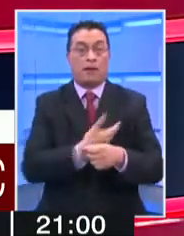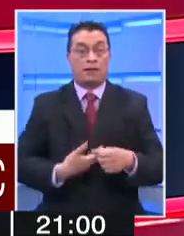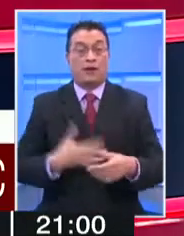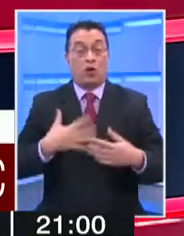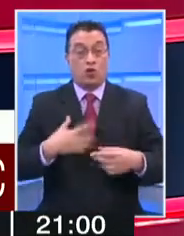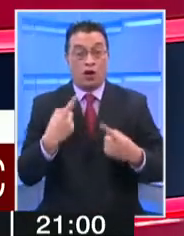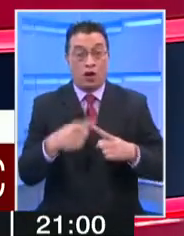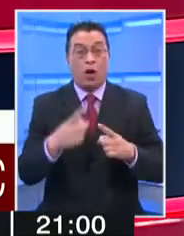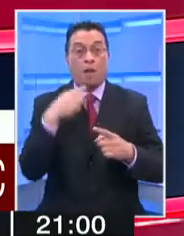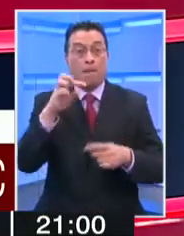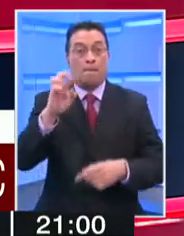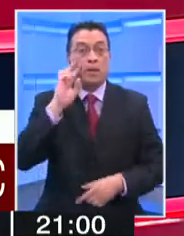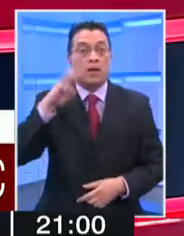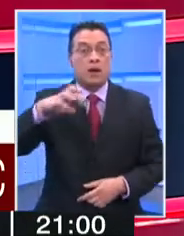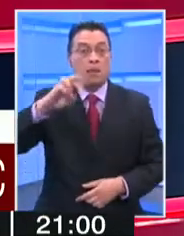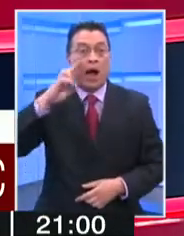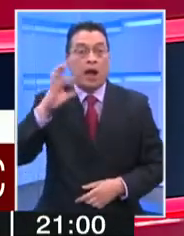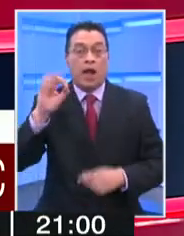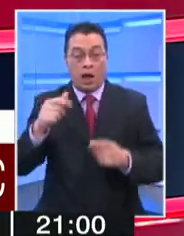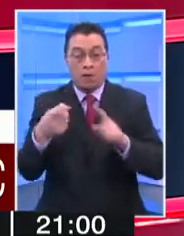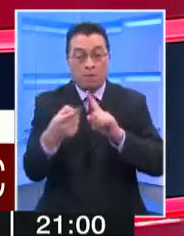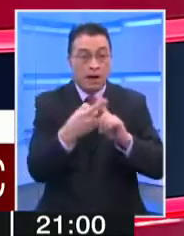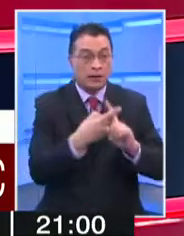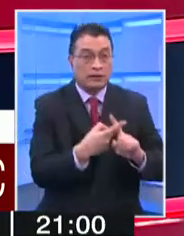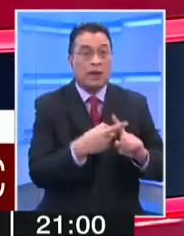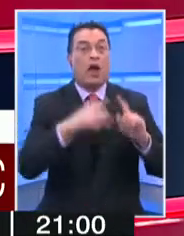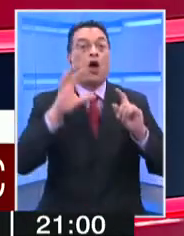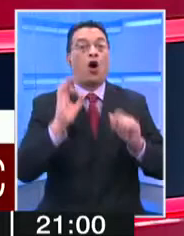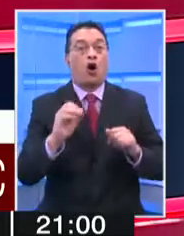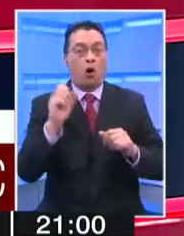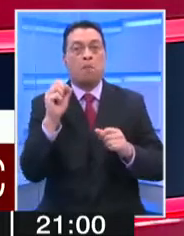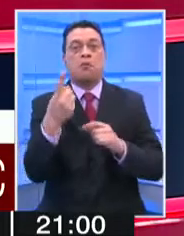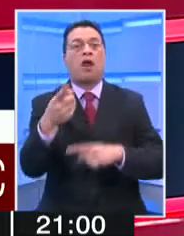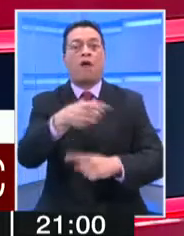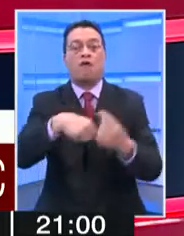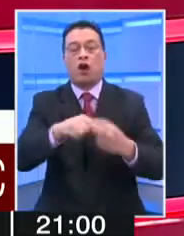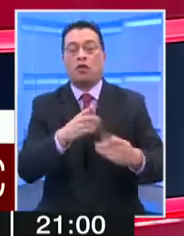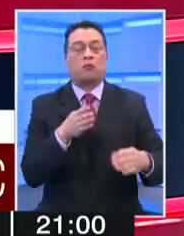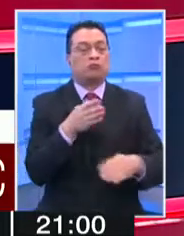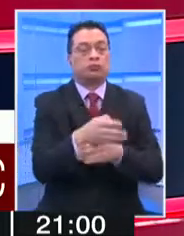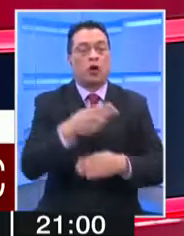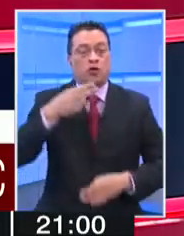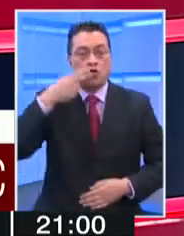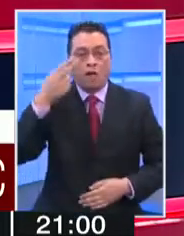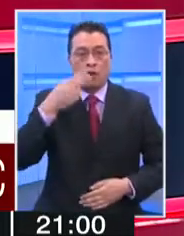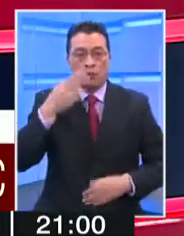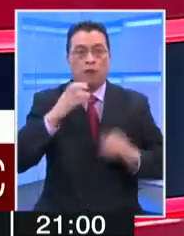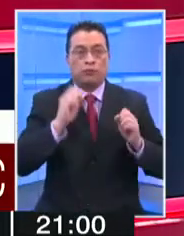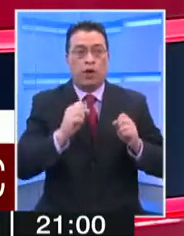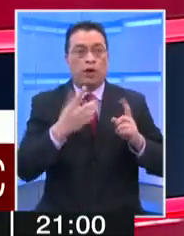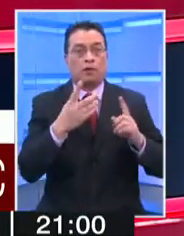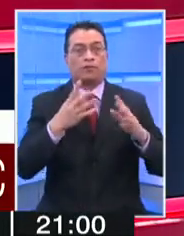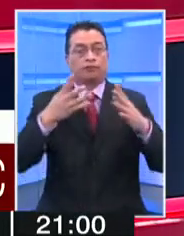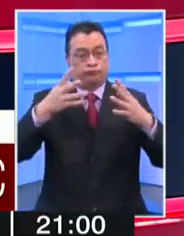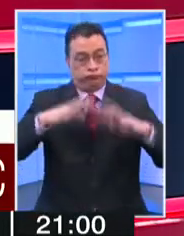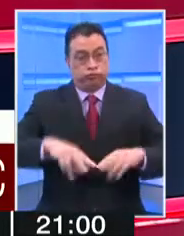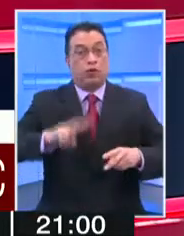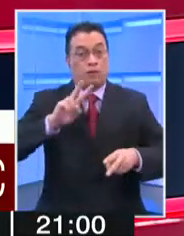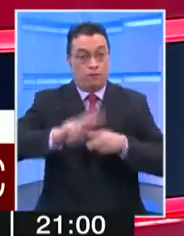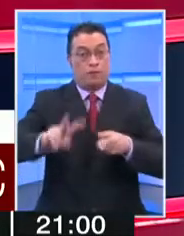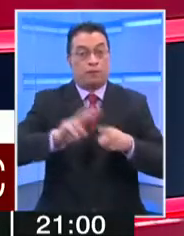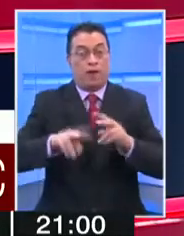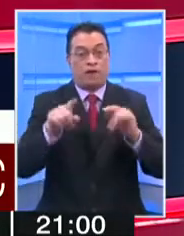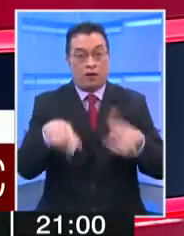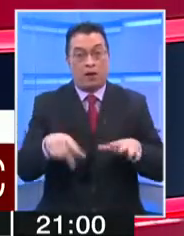participará de las primarias del conglomerado o irá directamente a la primera vuelta en noviembre arriesgando una debacle parlamentaria